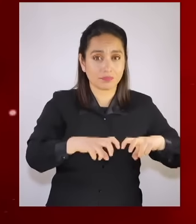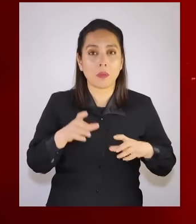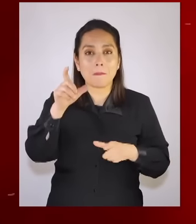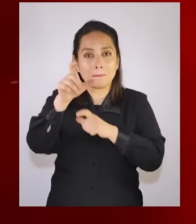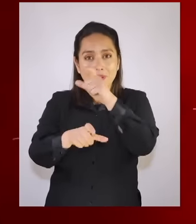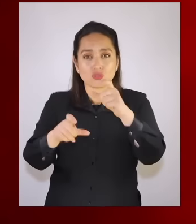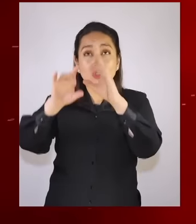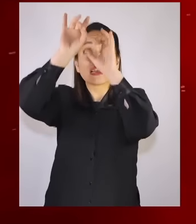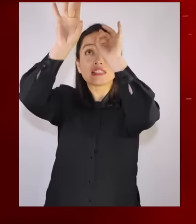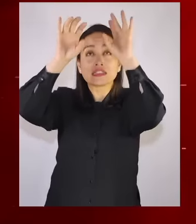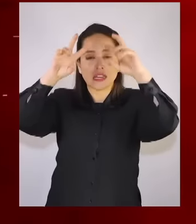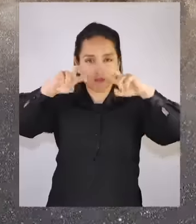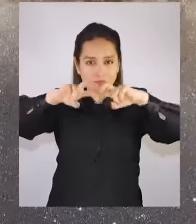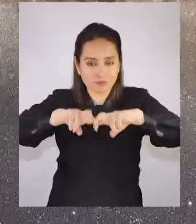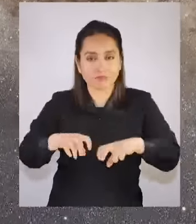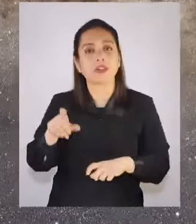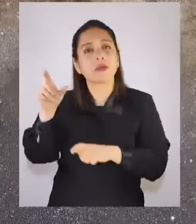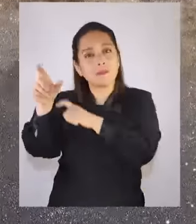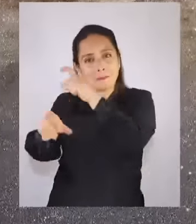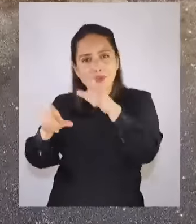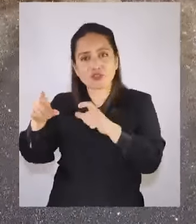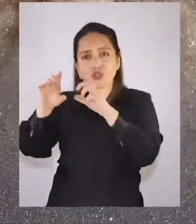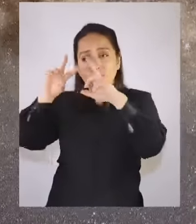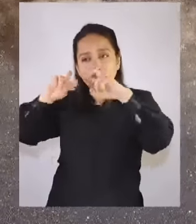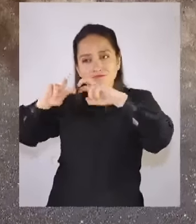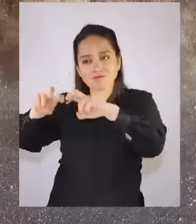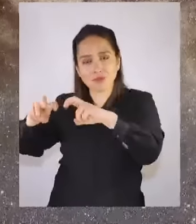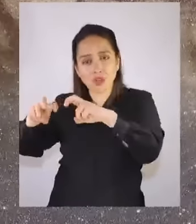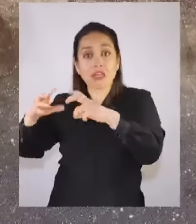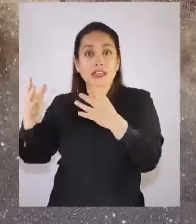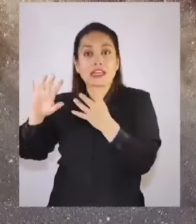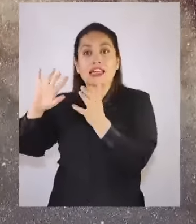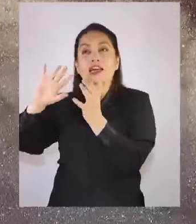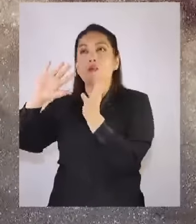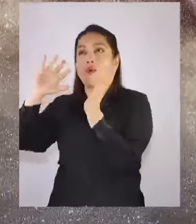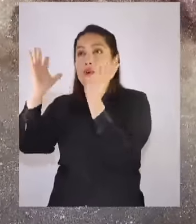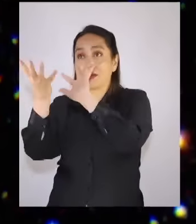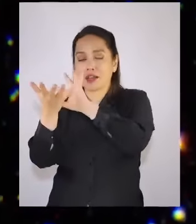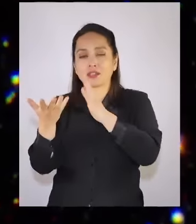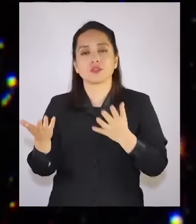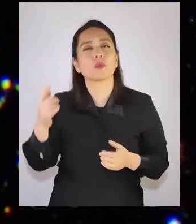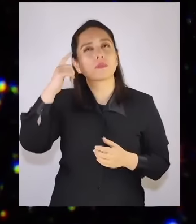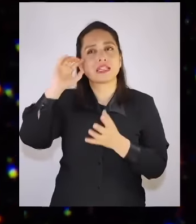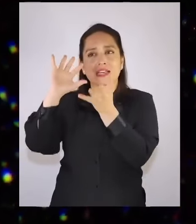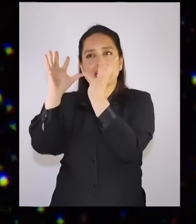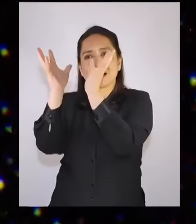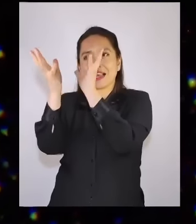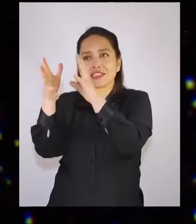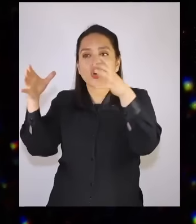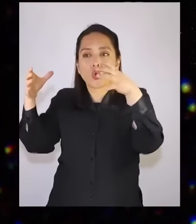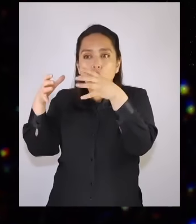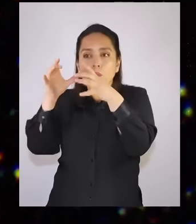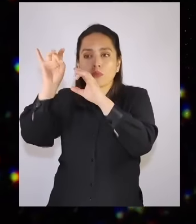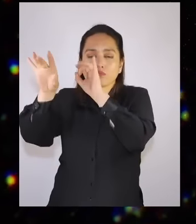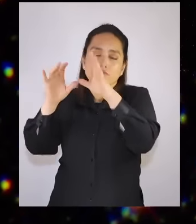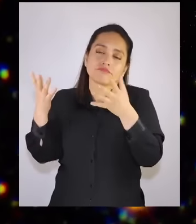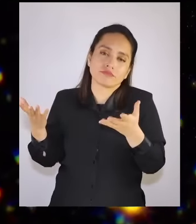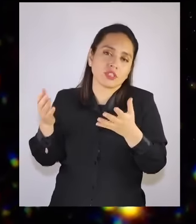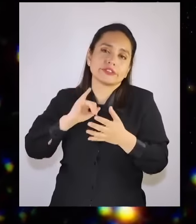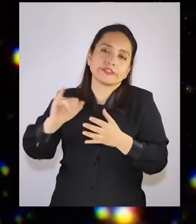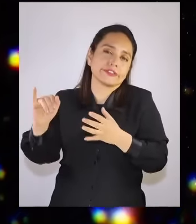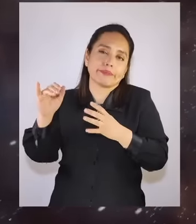estudia estrellas y la gente que estudia galaxias. Ahora, si uno considera la galaxia un grupo de estrellas, en el fondo siempre está